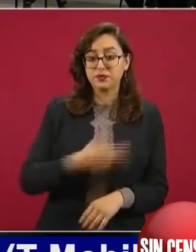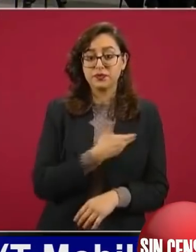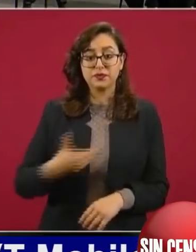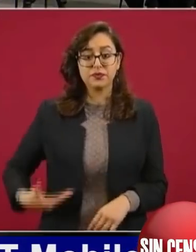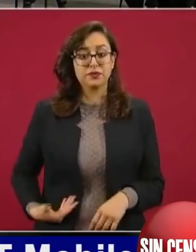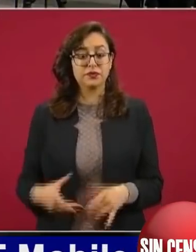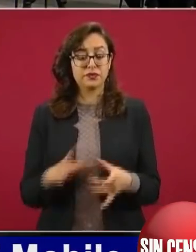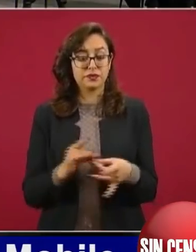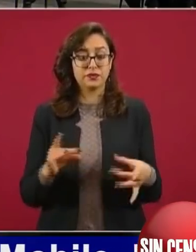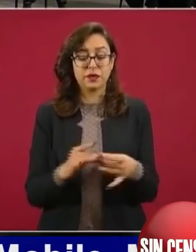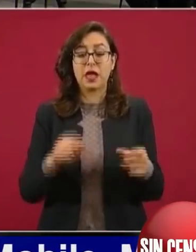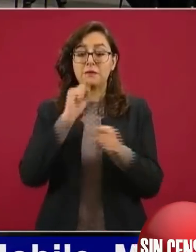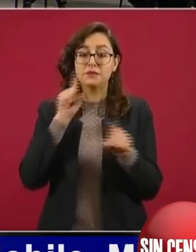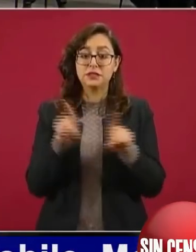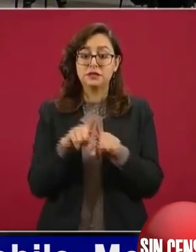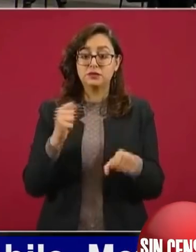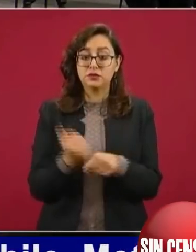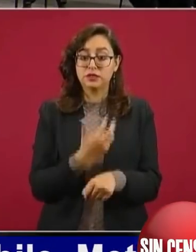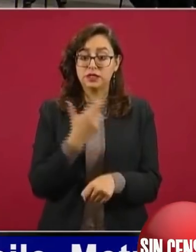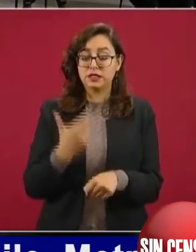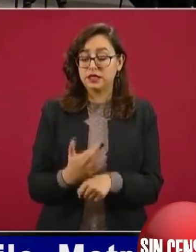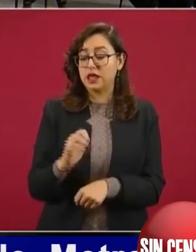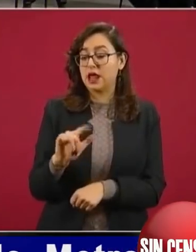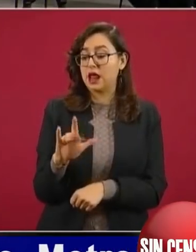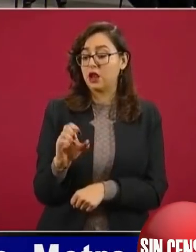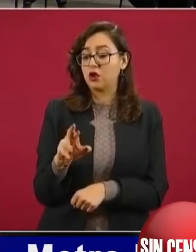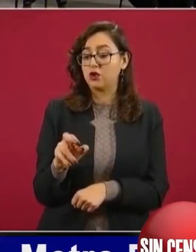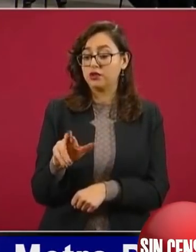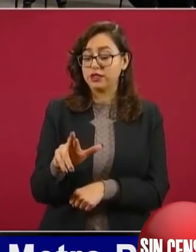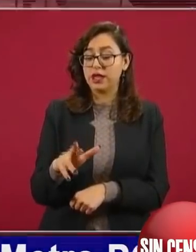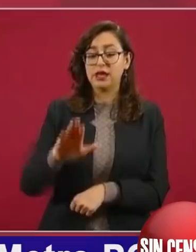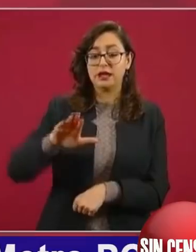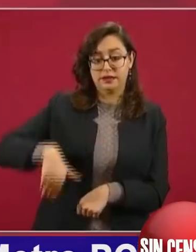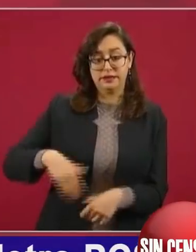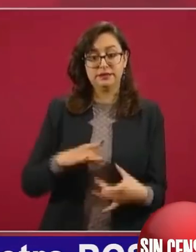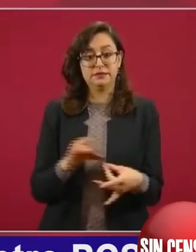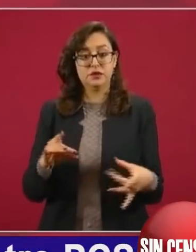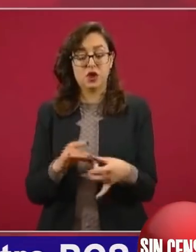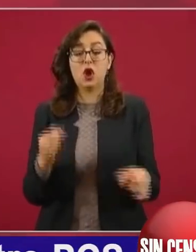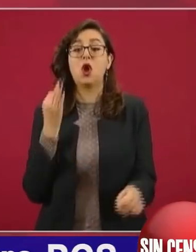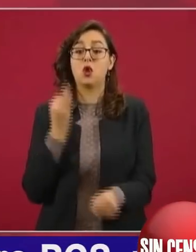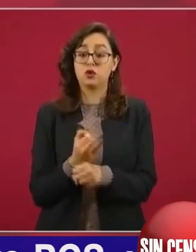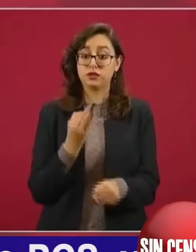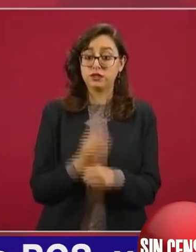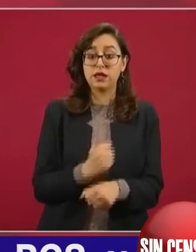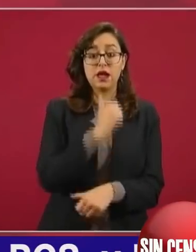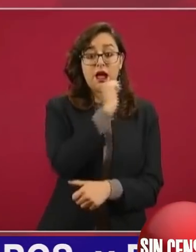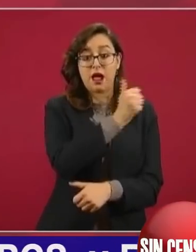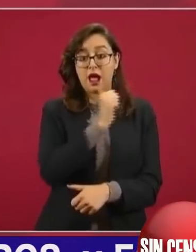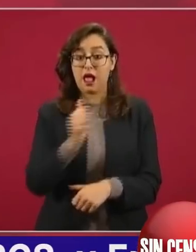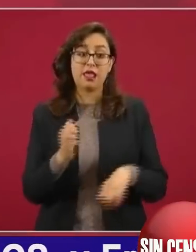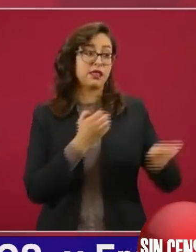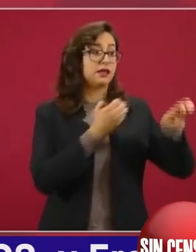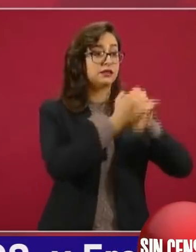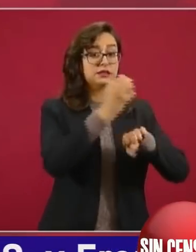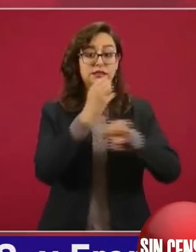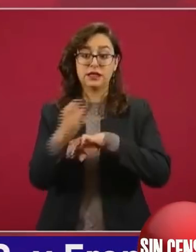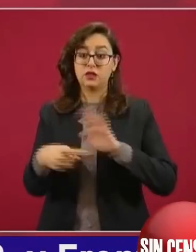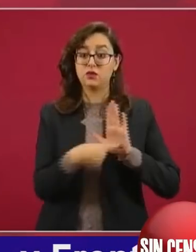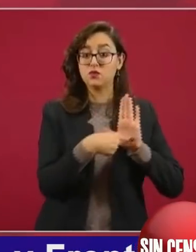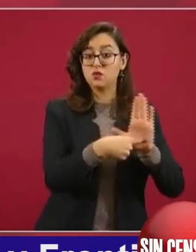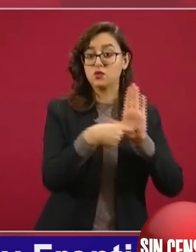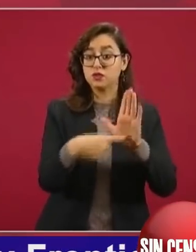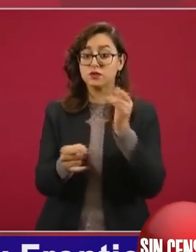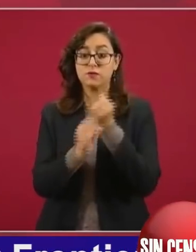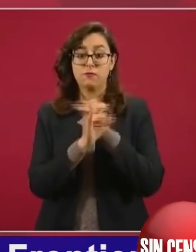Alcocer, vamos a dar una panorámica con los estados, con las curvas epidémicas, y comento solamente dos